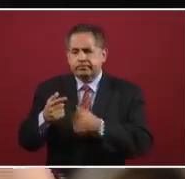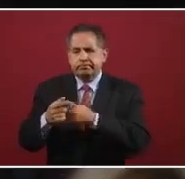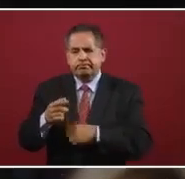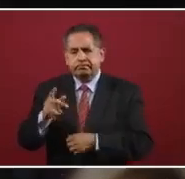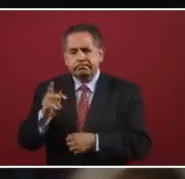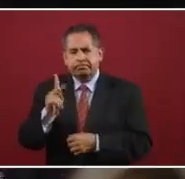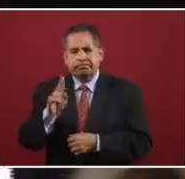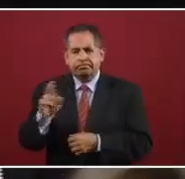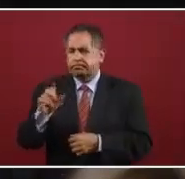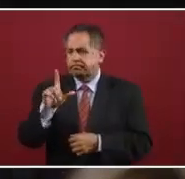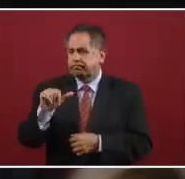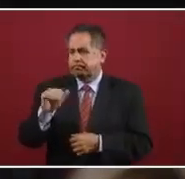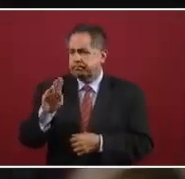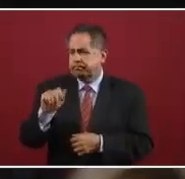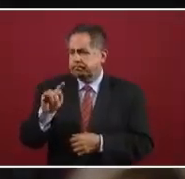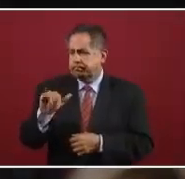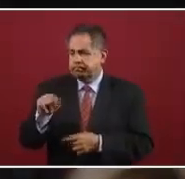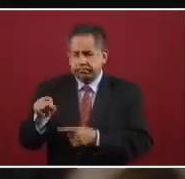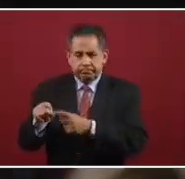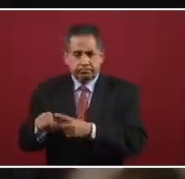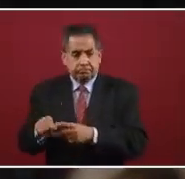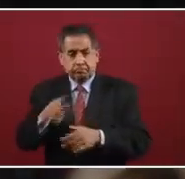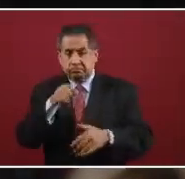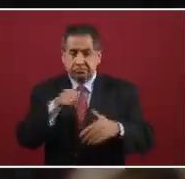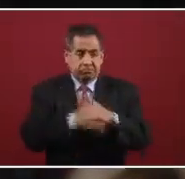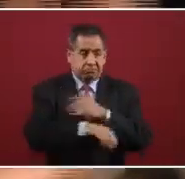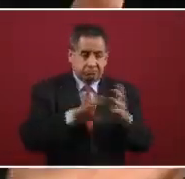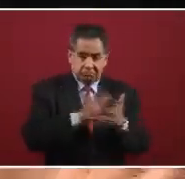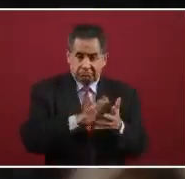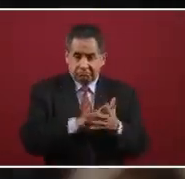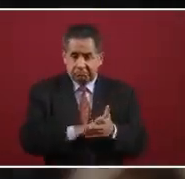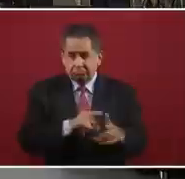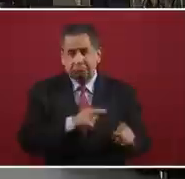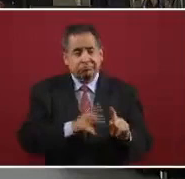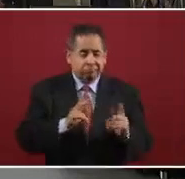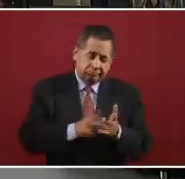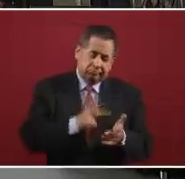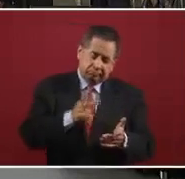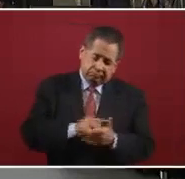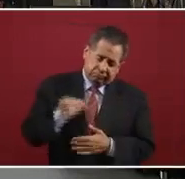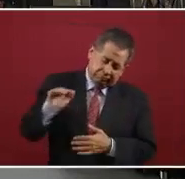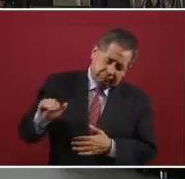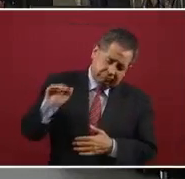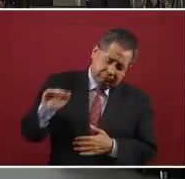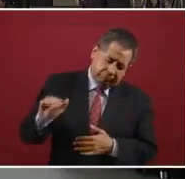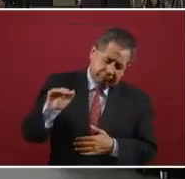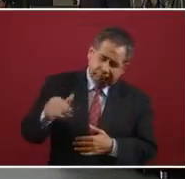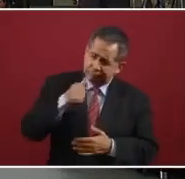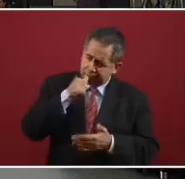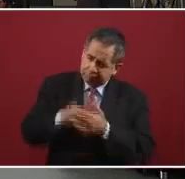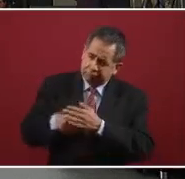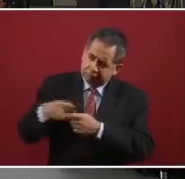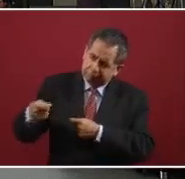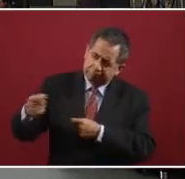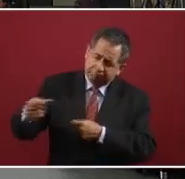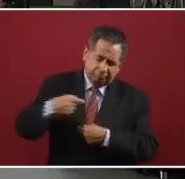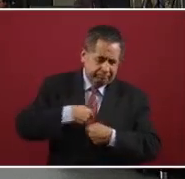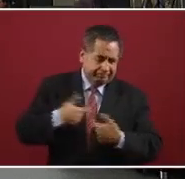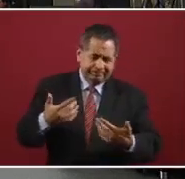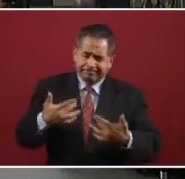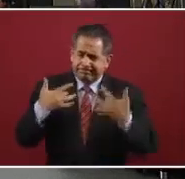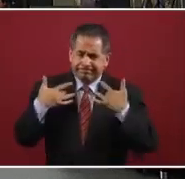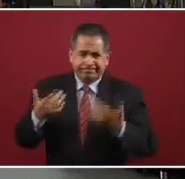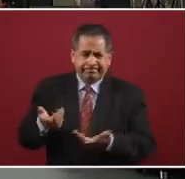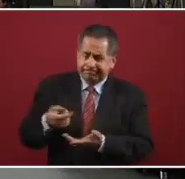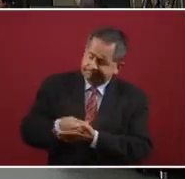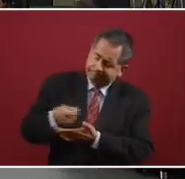él ha venido dando una lucha de años y años, ya enteró a varios gobiernos, ya los enteró a ustedes.